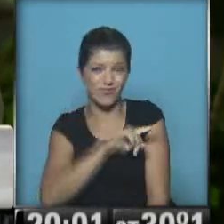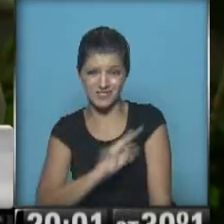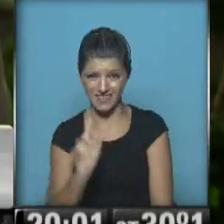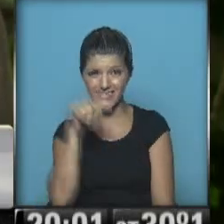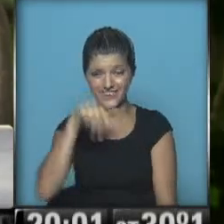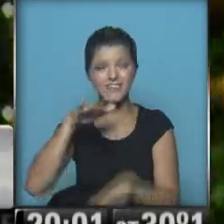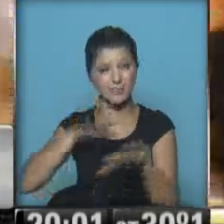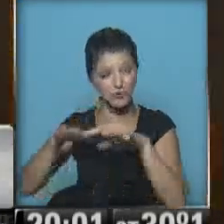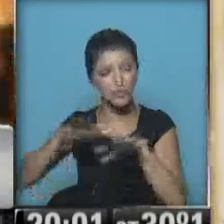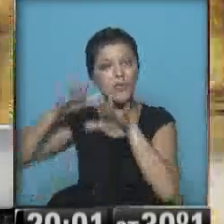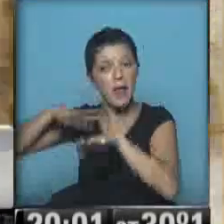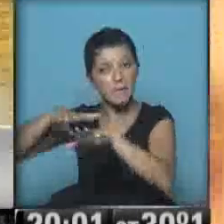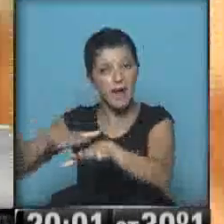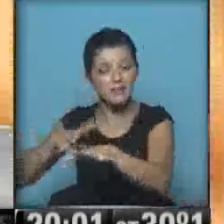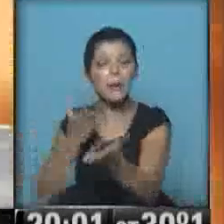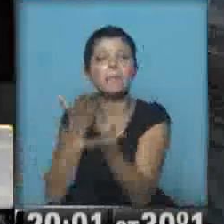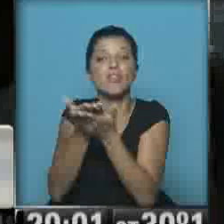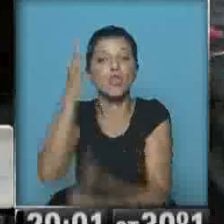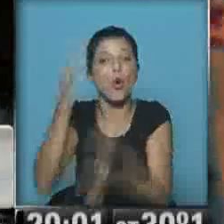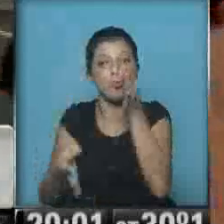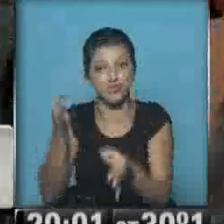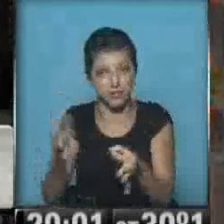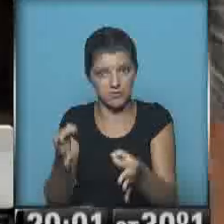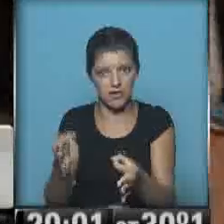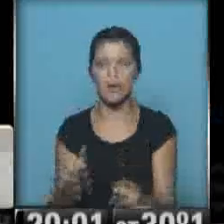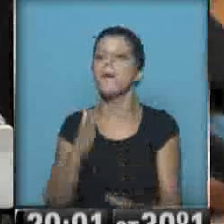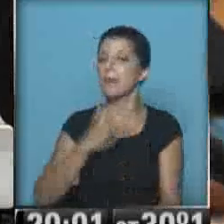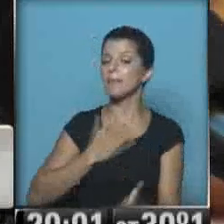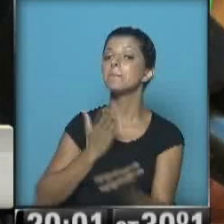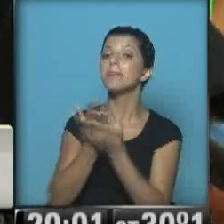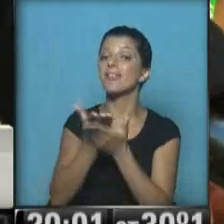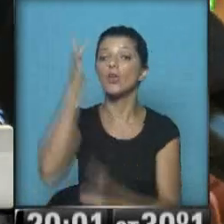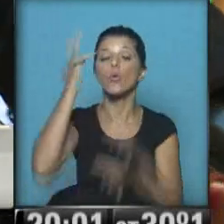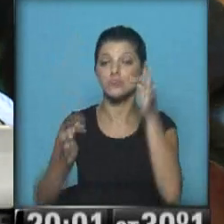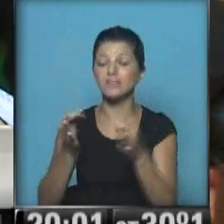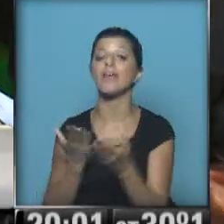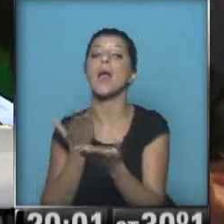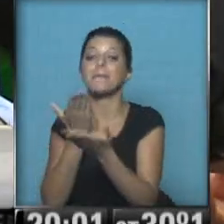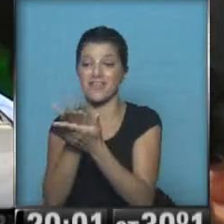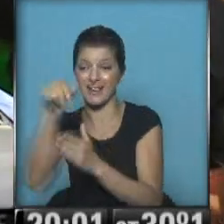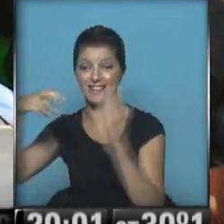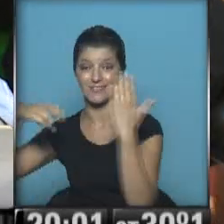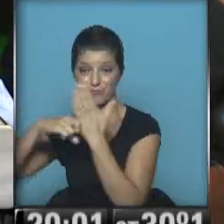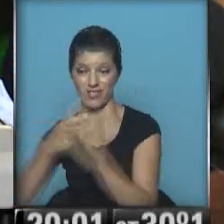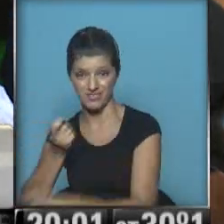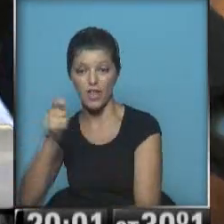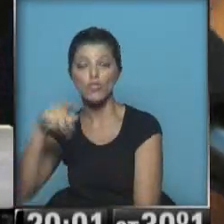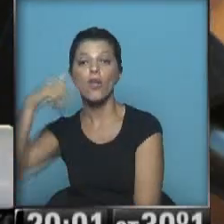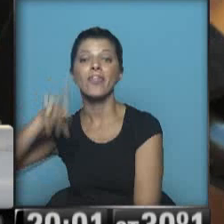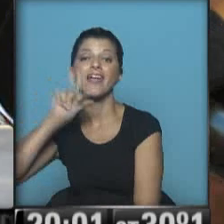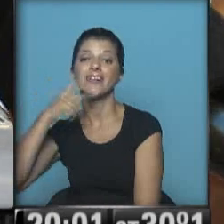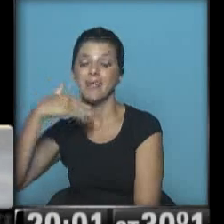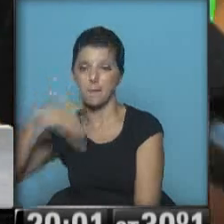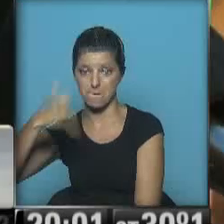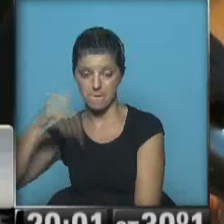esto de la marcha de la justicia pidiendo justicia. Creo que el reclamo de justicia, el pedido de que el crimen se esclarezca lo